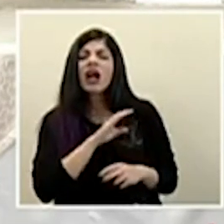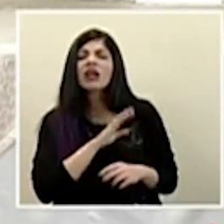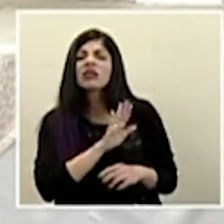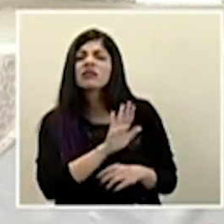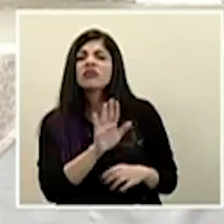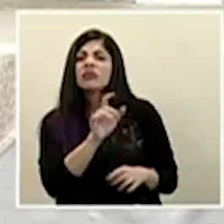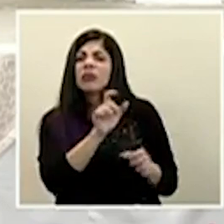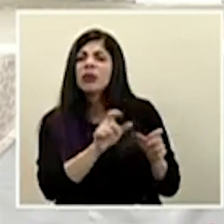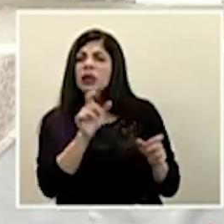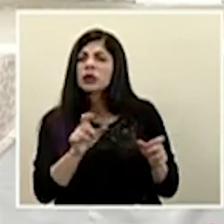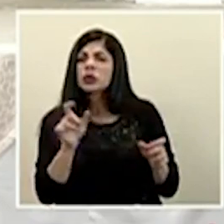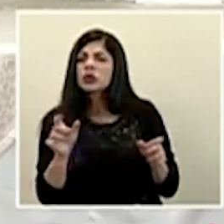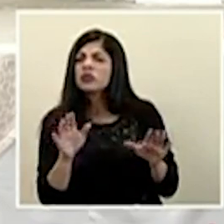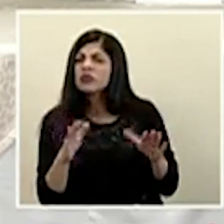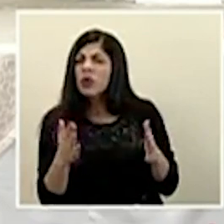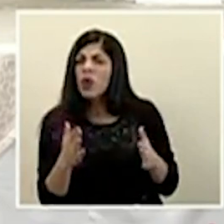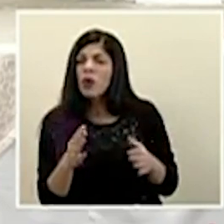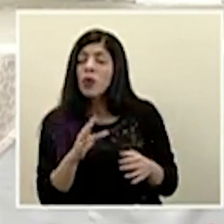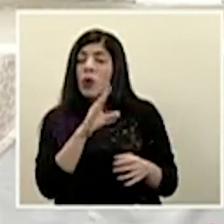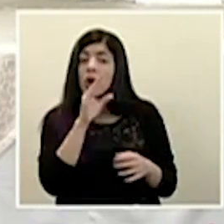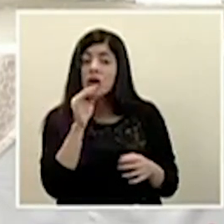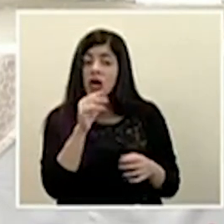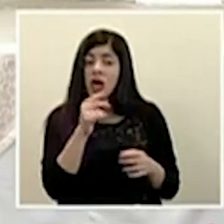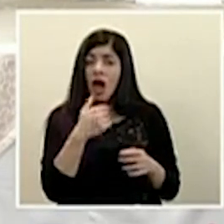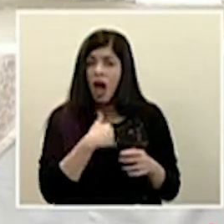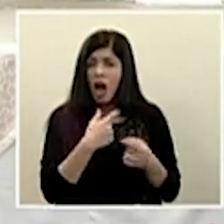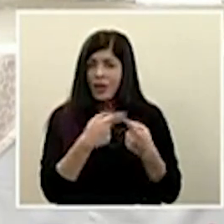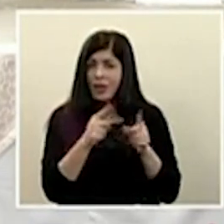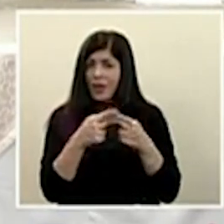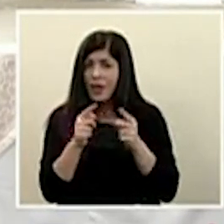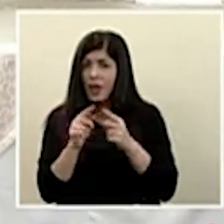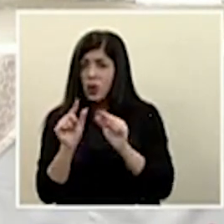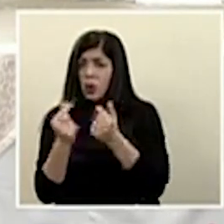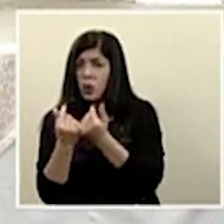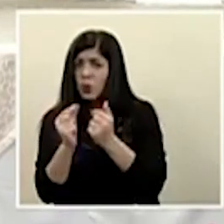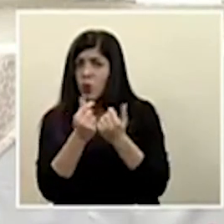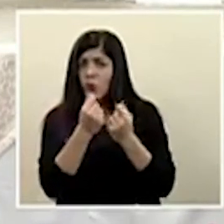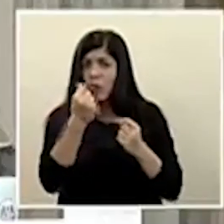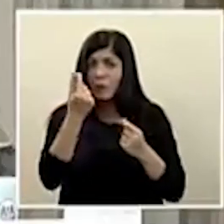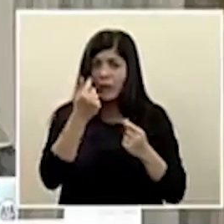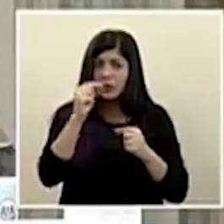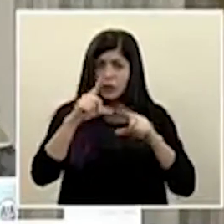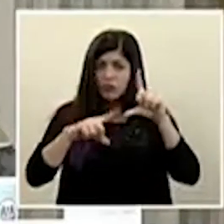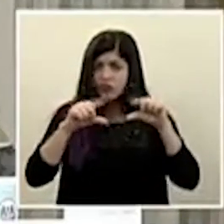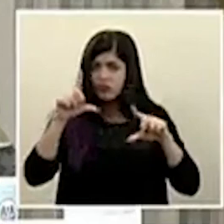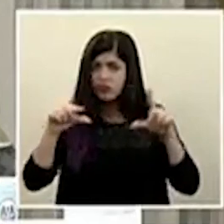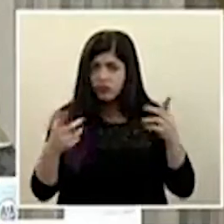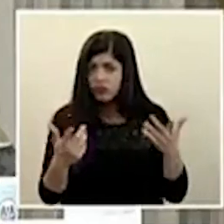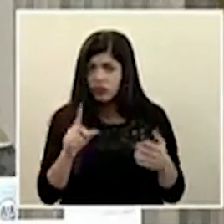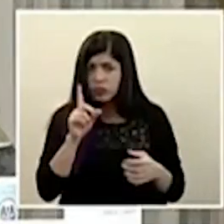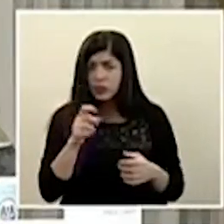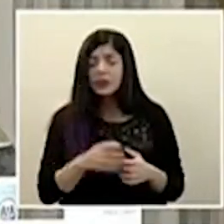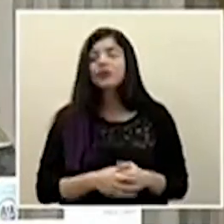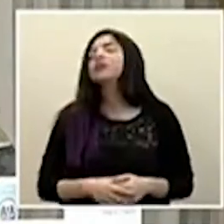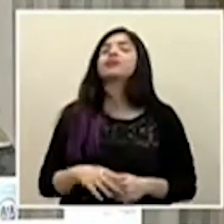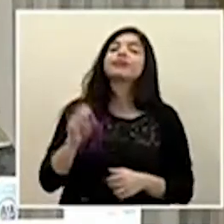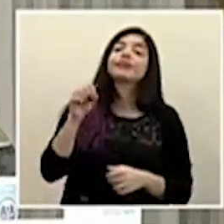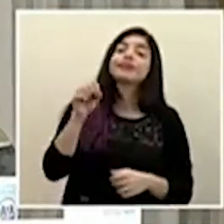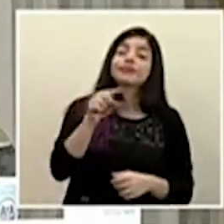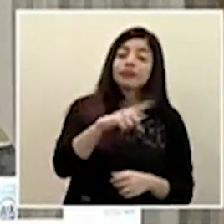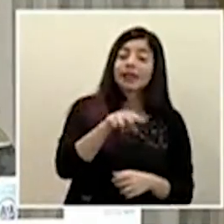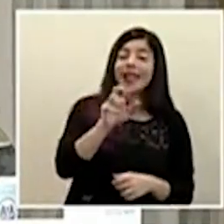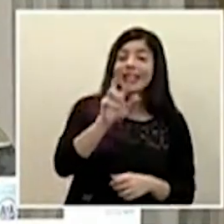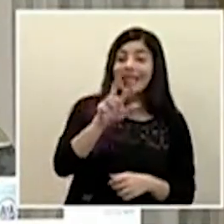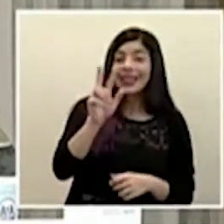seleccionados? ¿O si se van a hacer diferencias en los grupos de los montos? Sí, estos 33